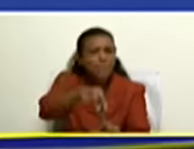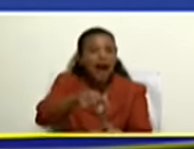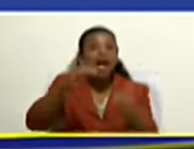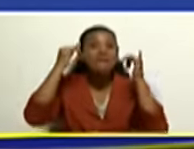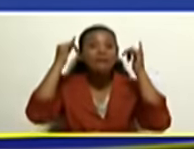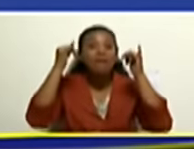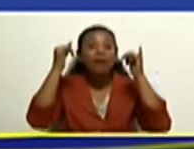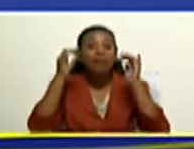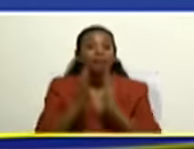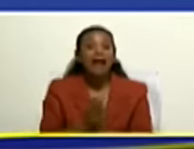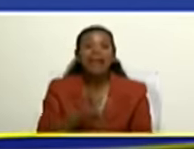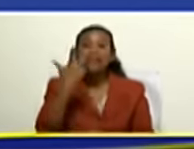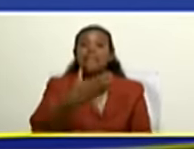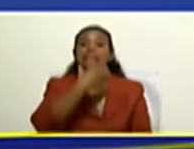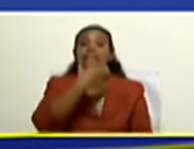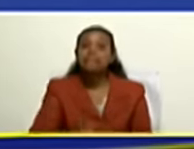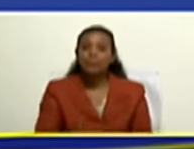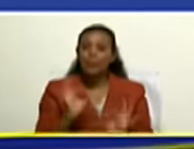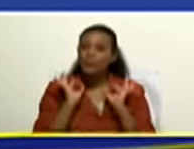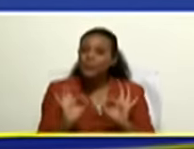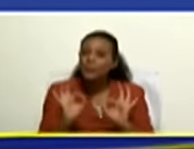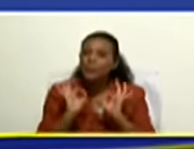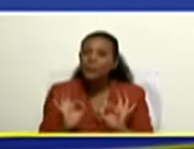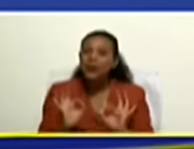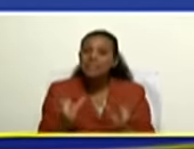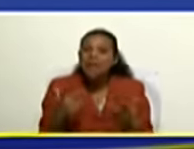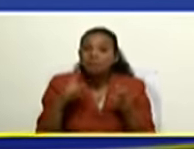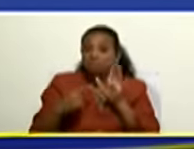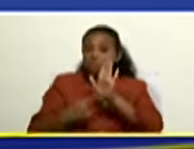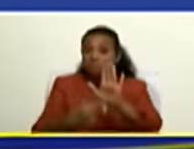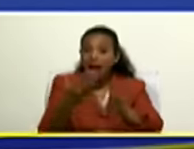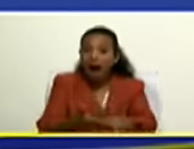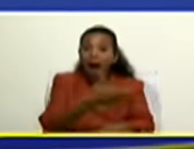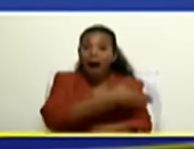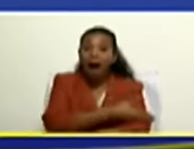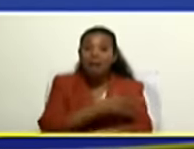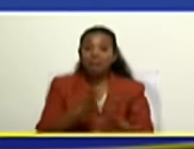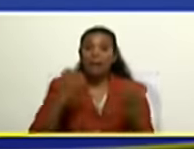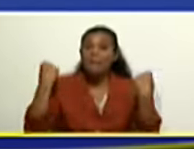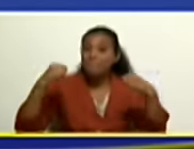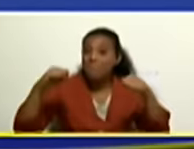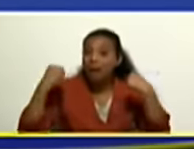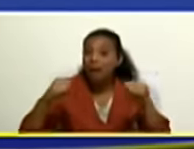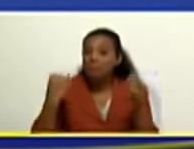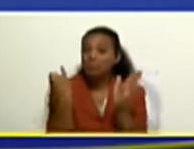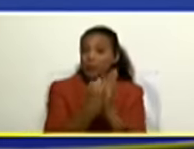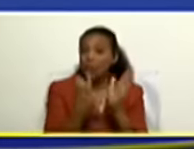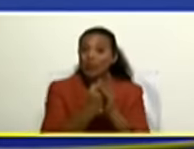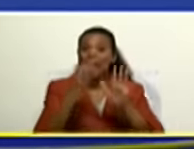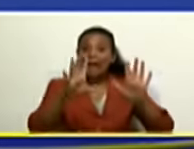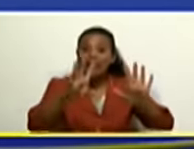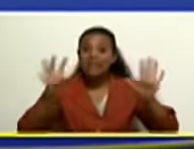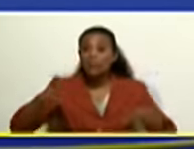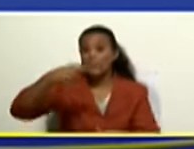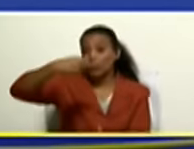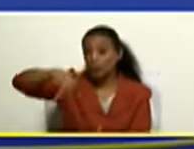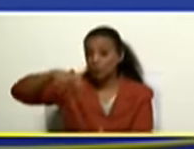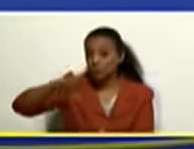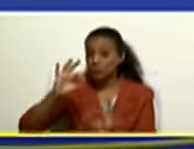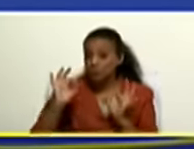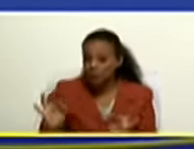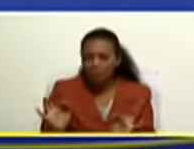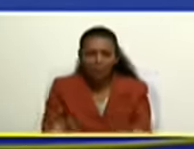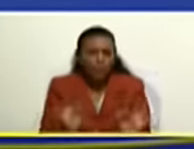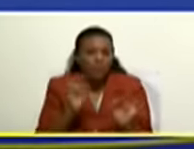fiesta democrática del 3 de diciembre, que ya se expresó como una antesala en el simulacro del pasado 19